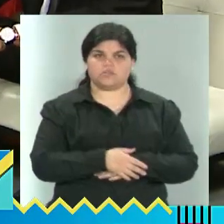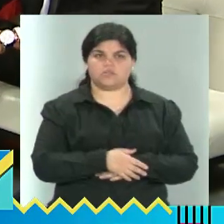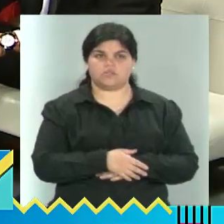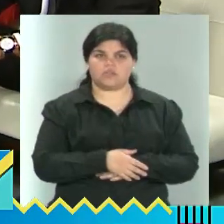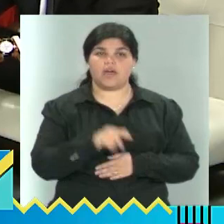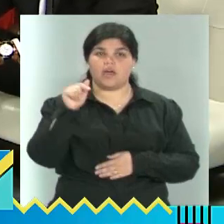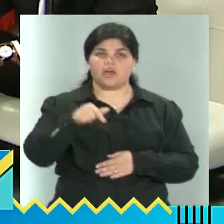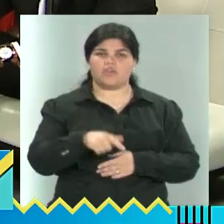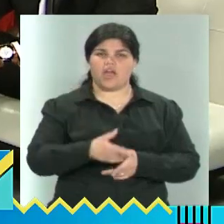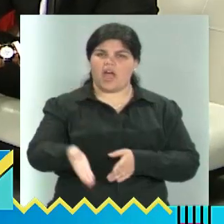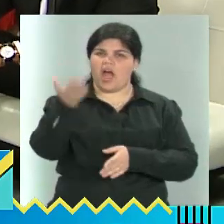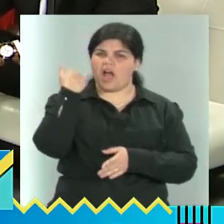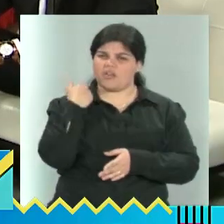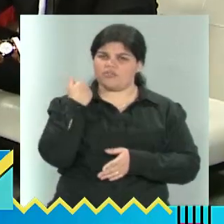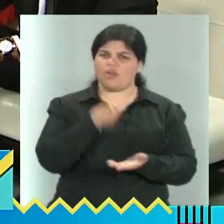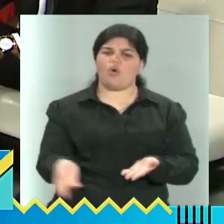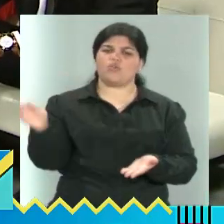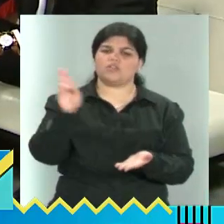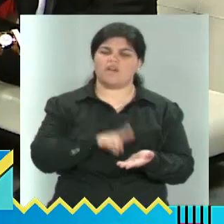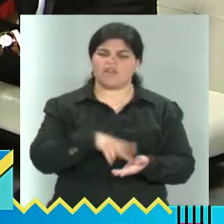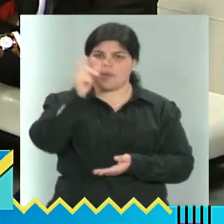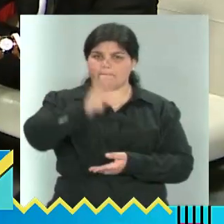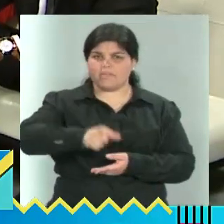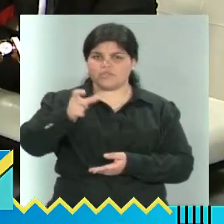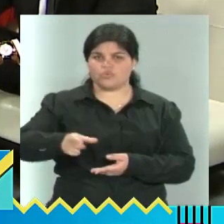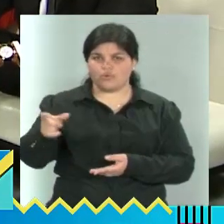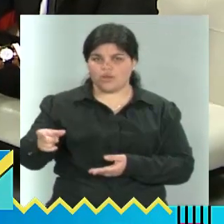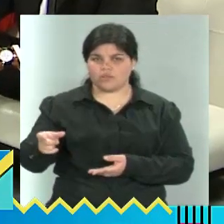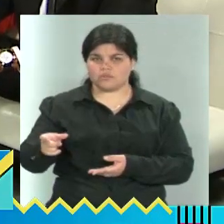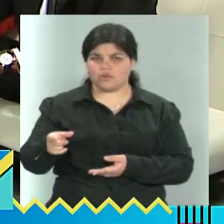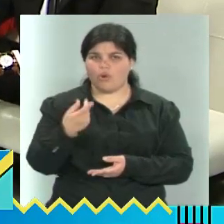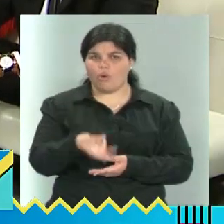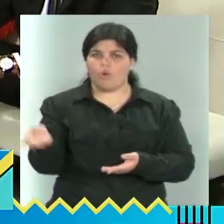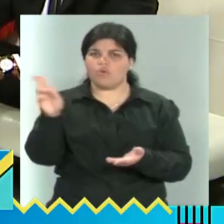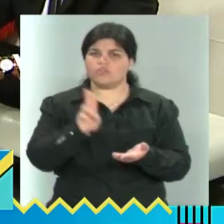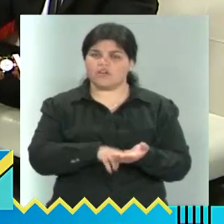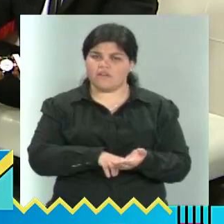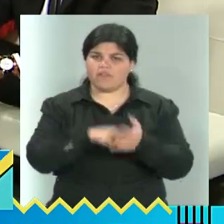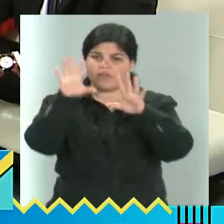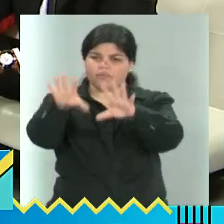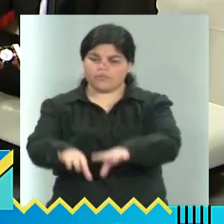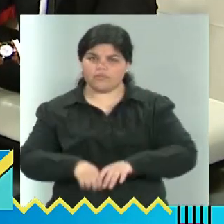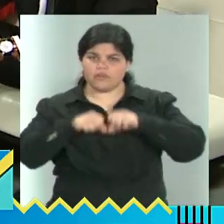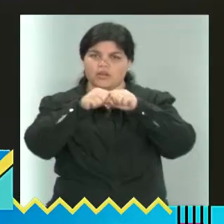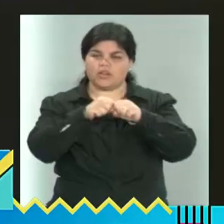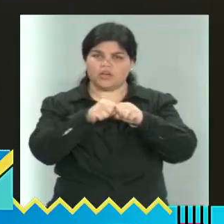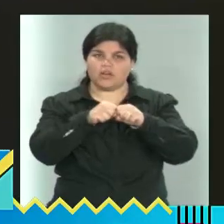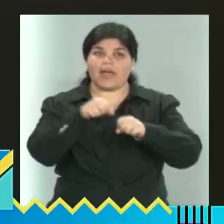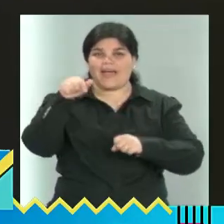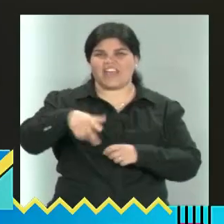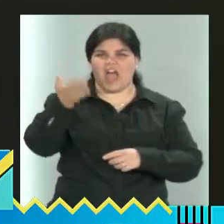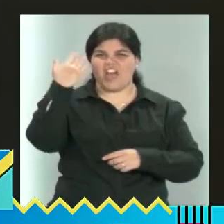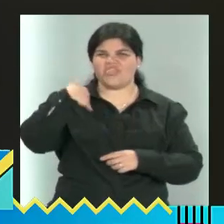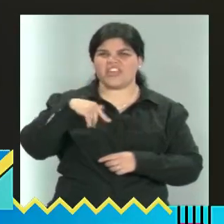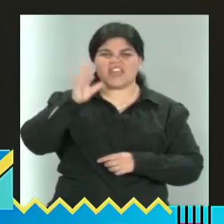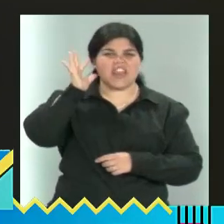anterior, ¿no? Esta reincidencia que se da, o sea, esta captación nuevamente por la red de esta menor en su momento,